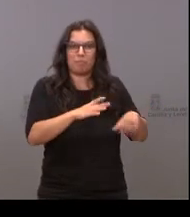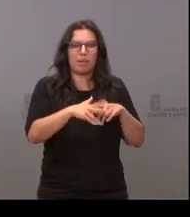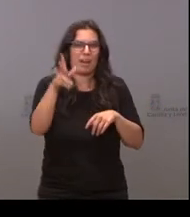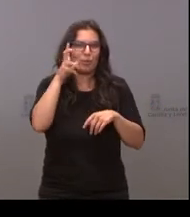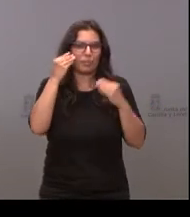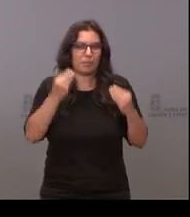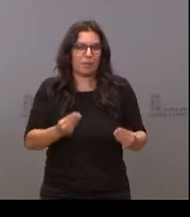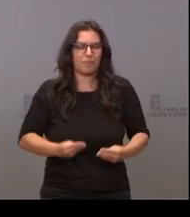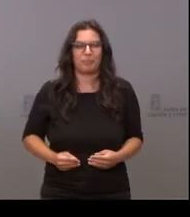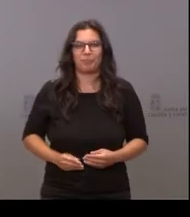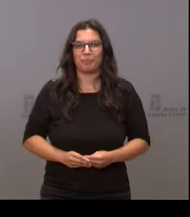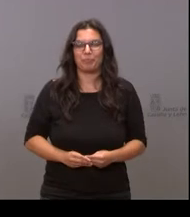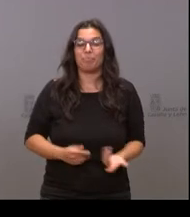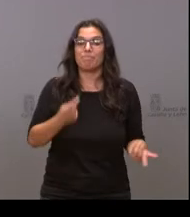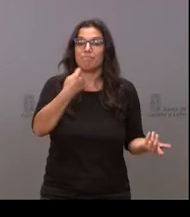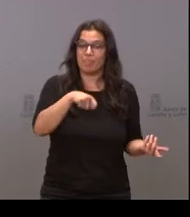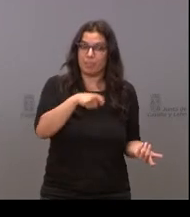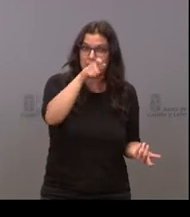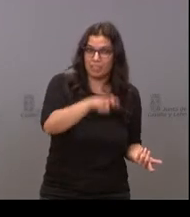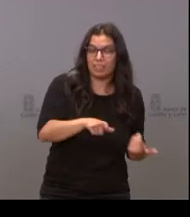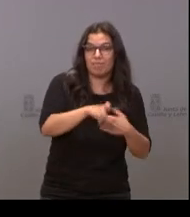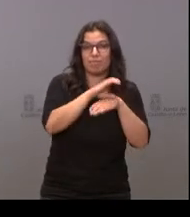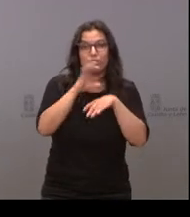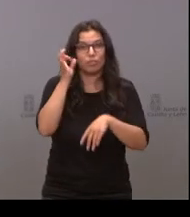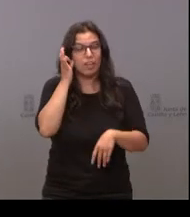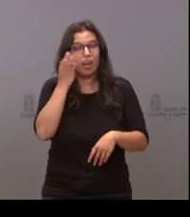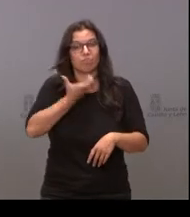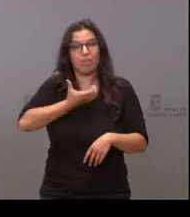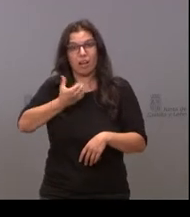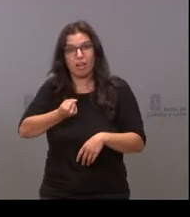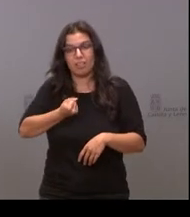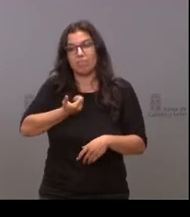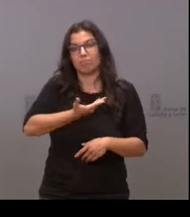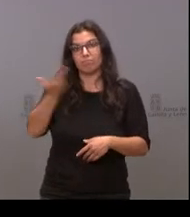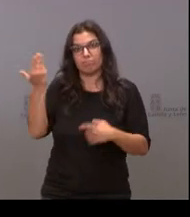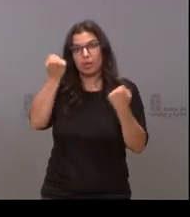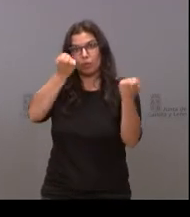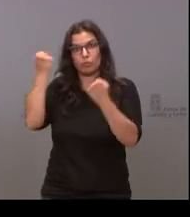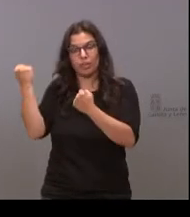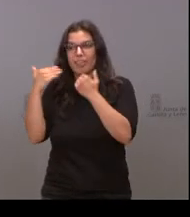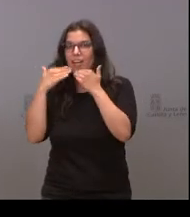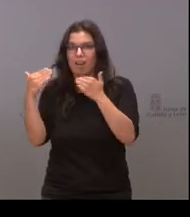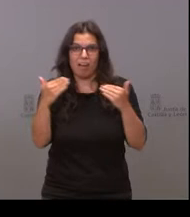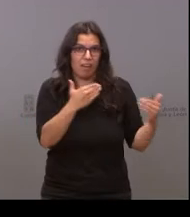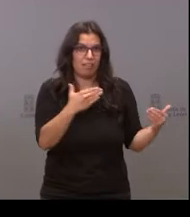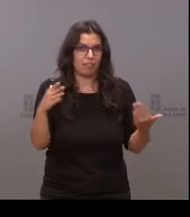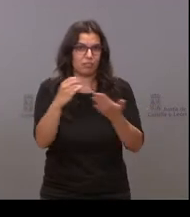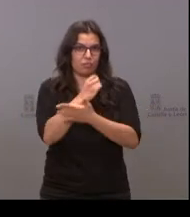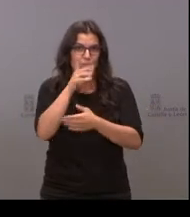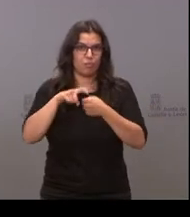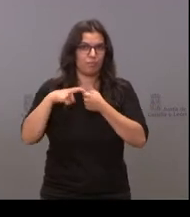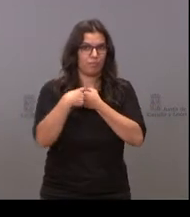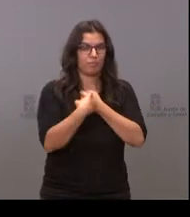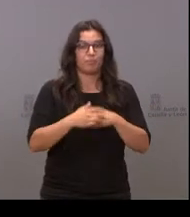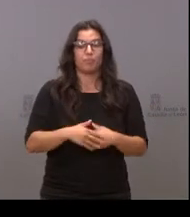mejor presidente consejera alcalde resto de autoridades muchísimas gracias por estar todos aquí me